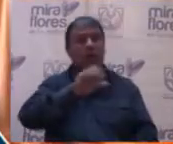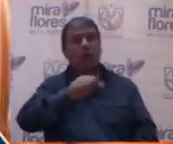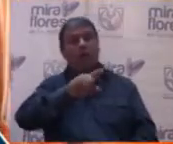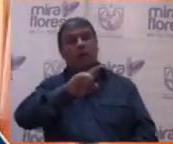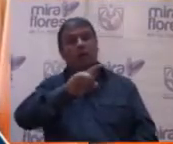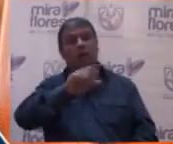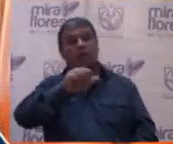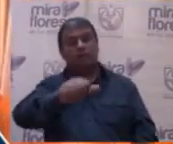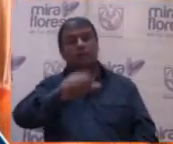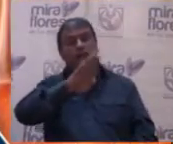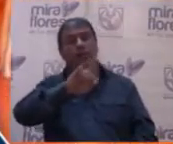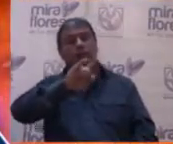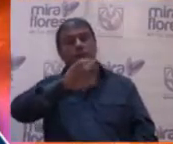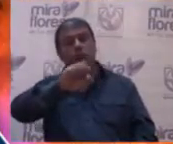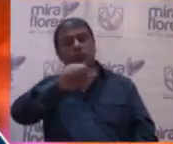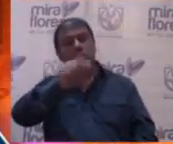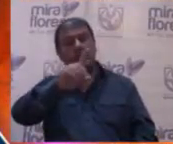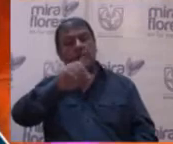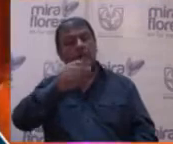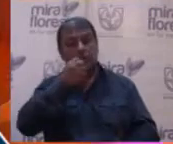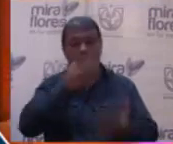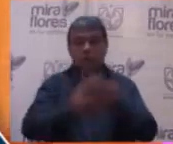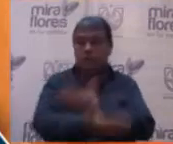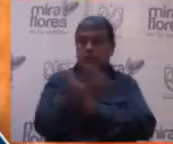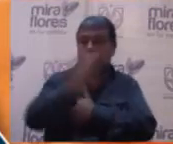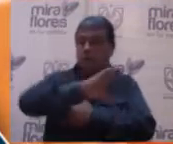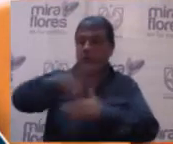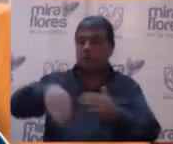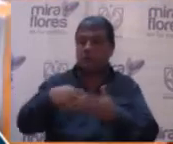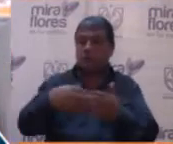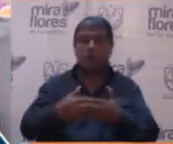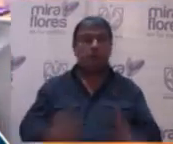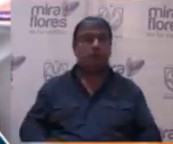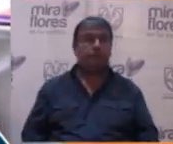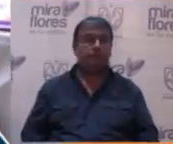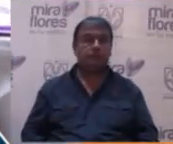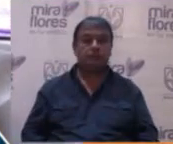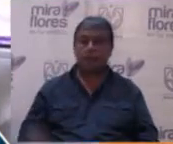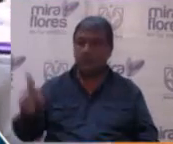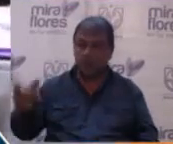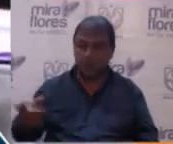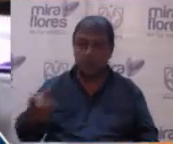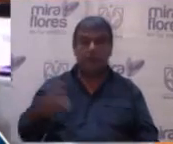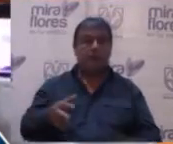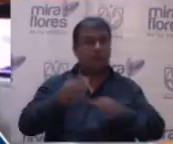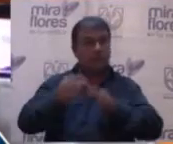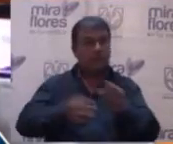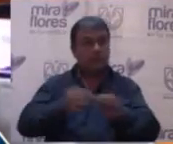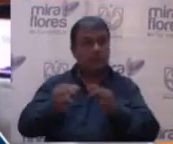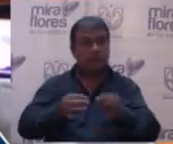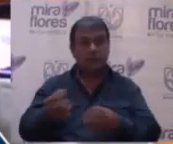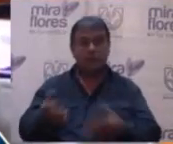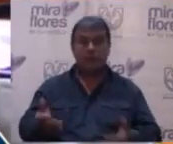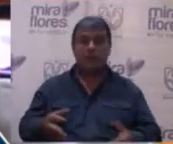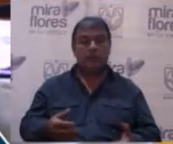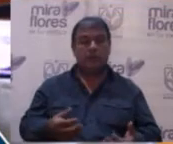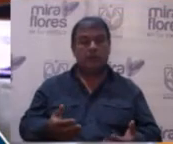usted el uso de la palabra. Hola, ¿qué tal? Buenos días con todos. A la intervención que en alcance a lo